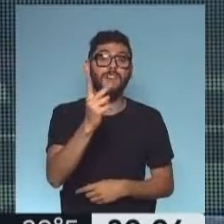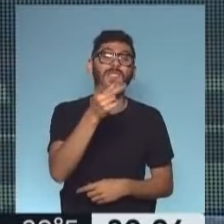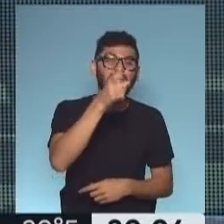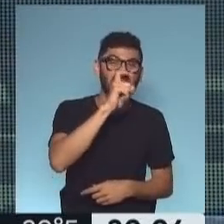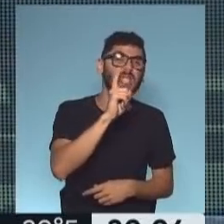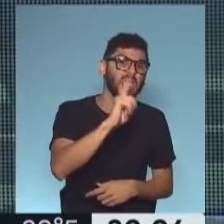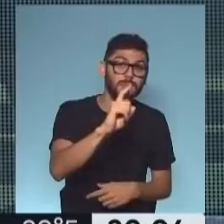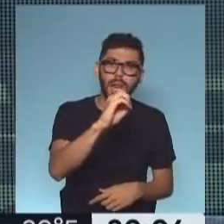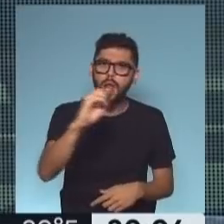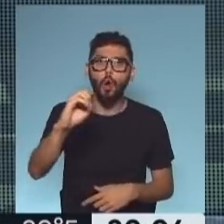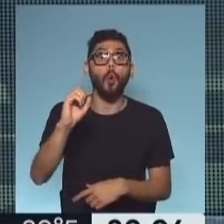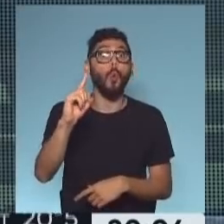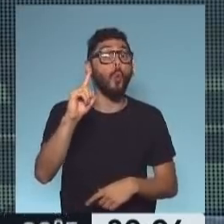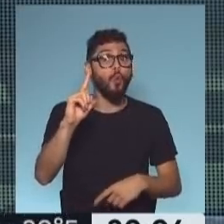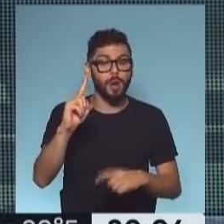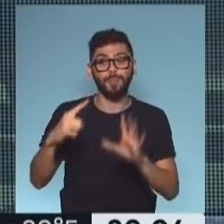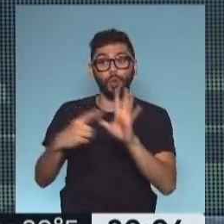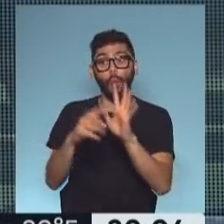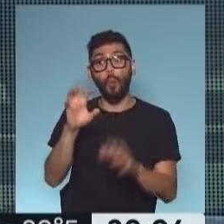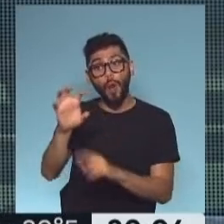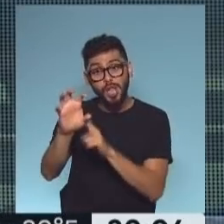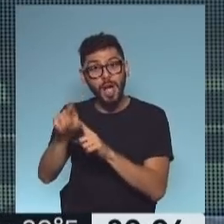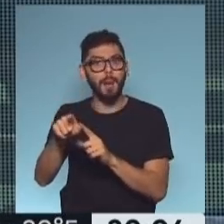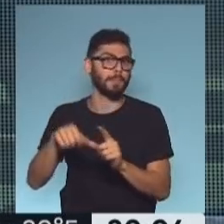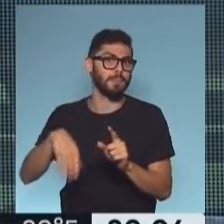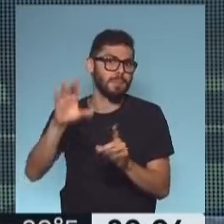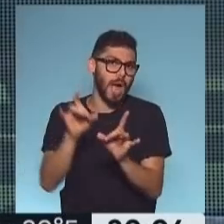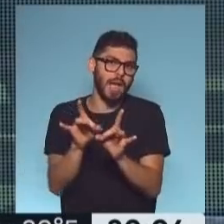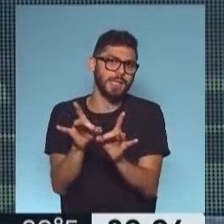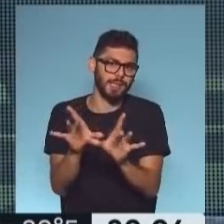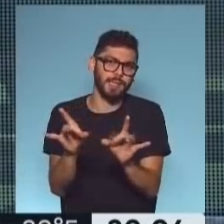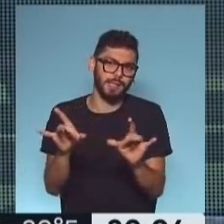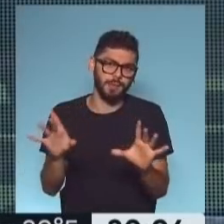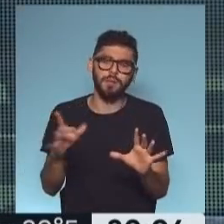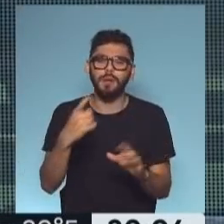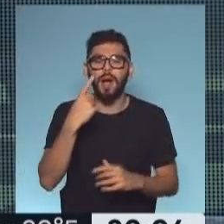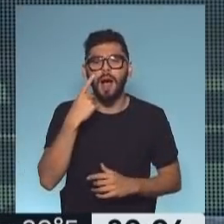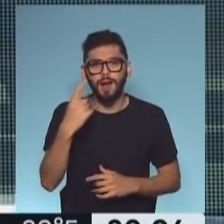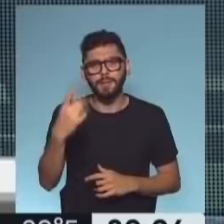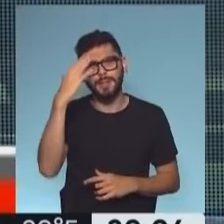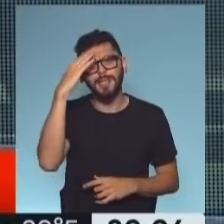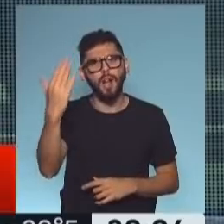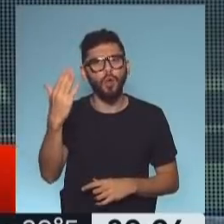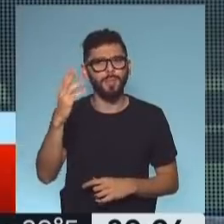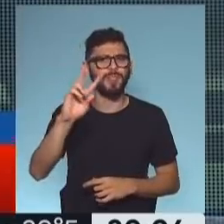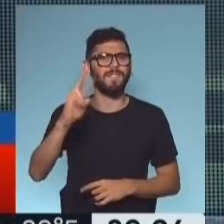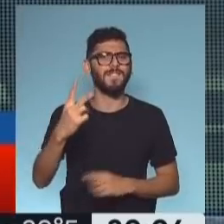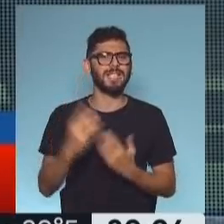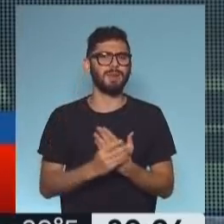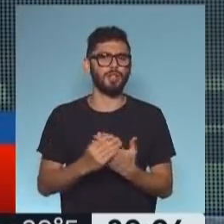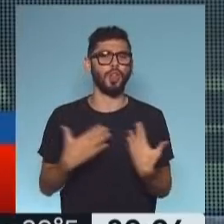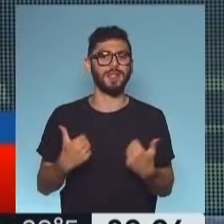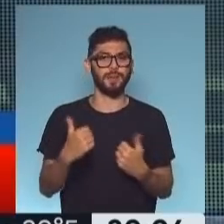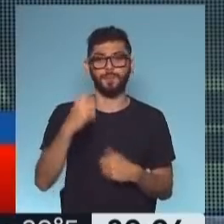27.001. La provincia de Buenos Aires es donde mayor cantidad de casos se registran. Vamos a saludar esta noche al viceministro de